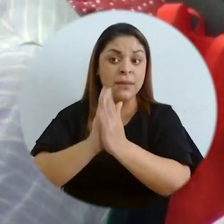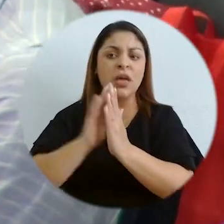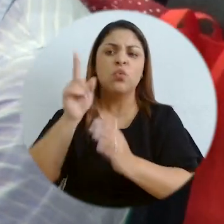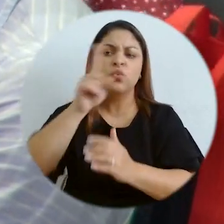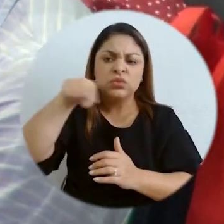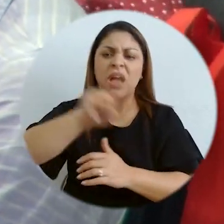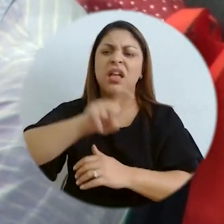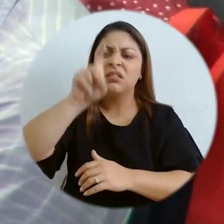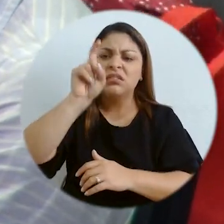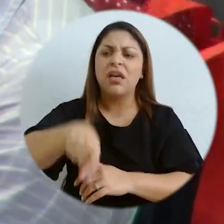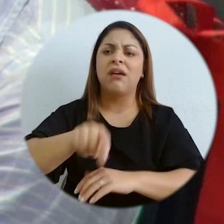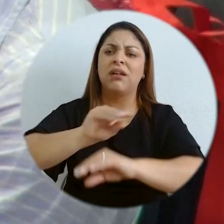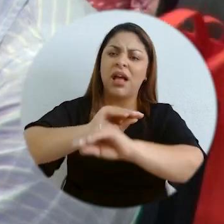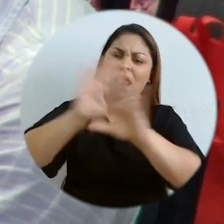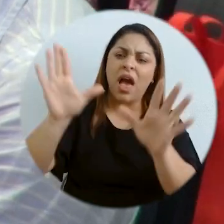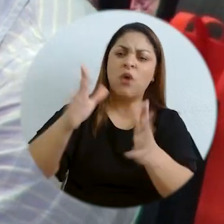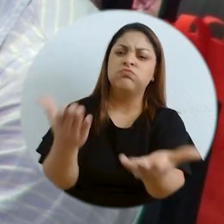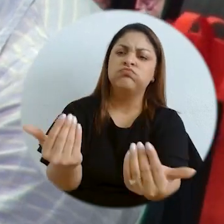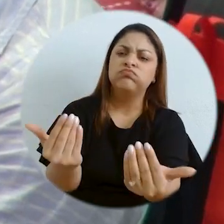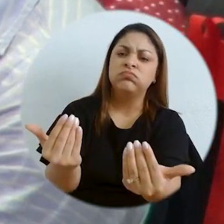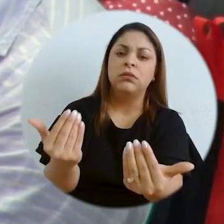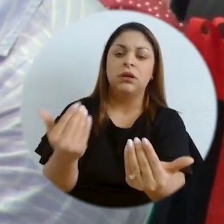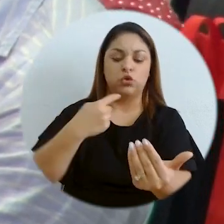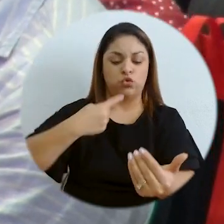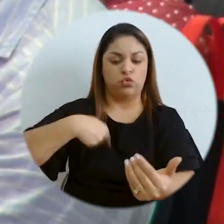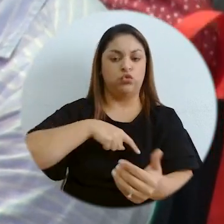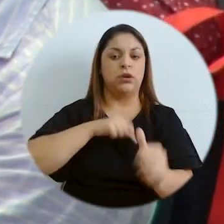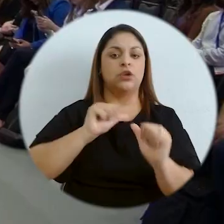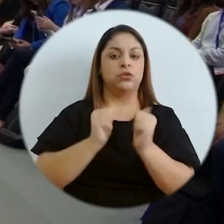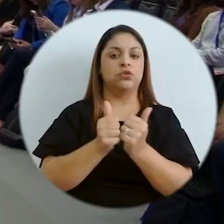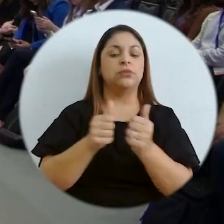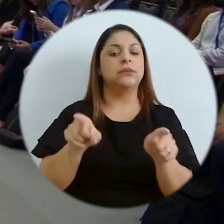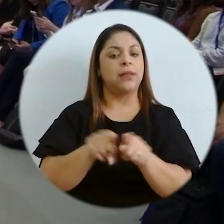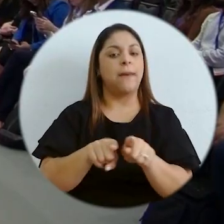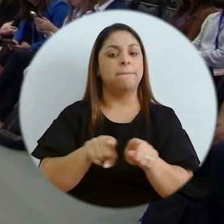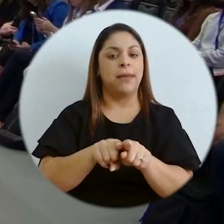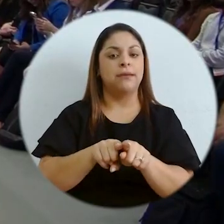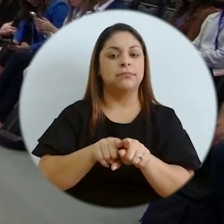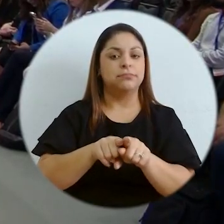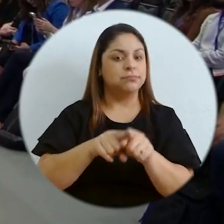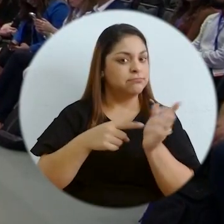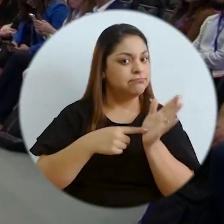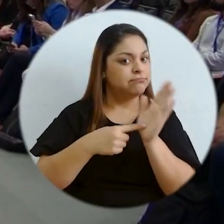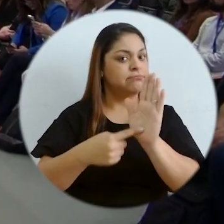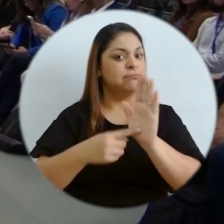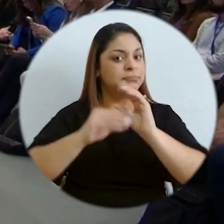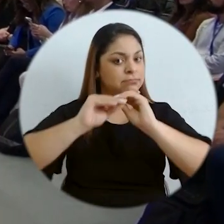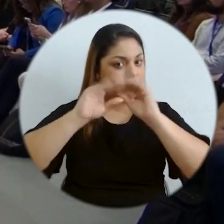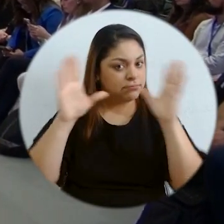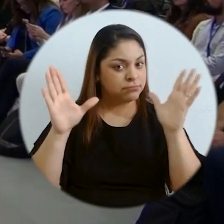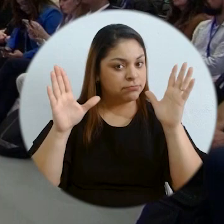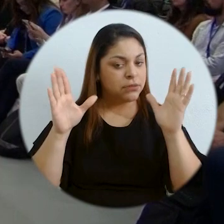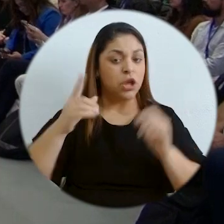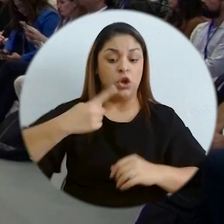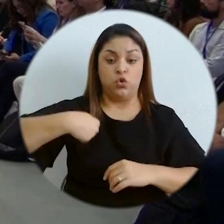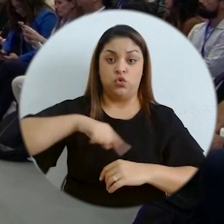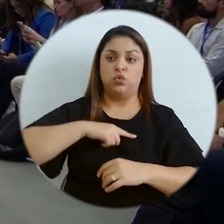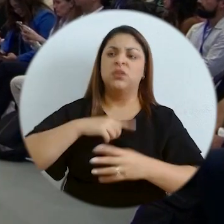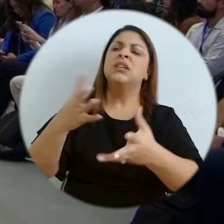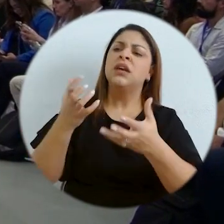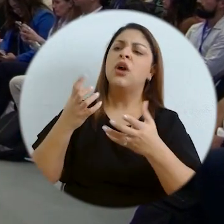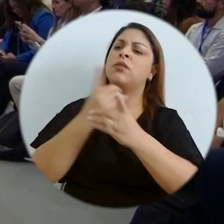transparentes, las asociaciones también tenemos que ser transparentes. Si queremos democracia, participación y colaboración, nosotros tenemos que